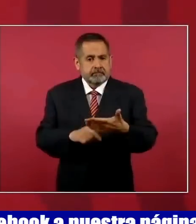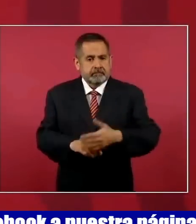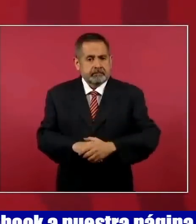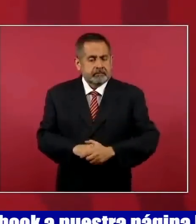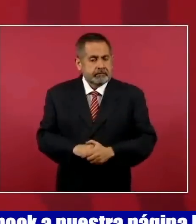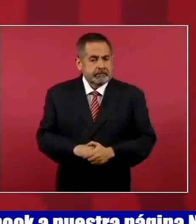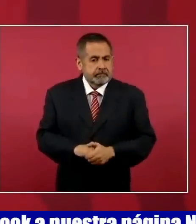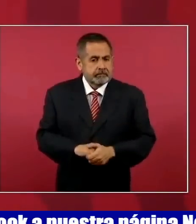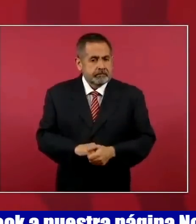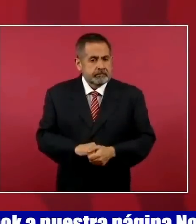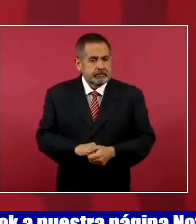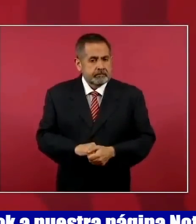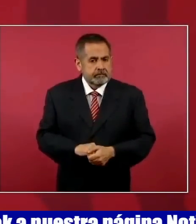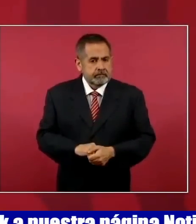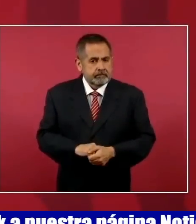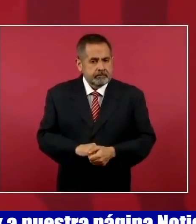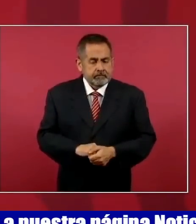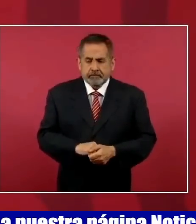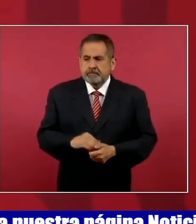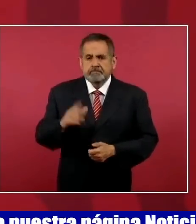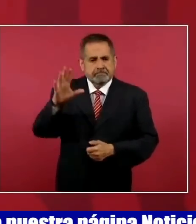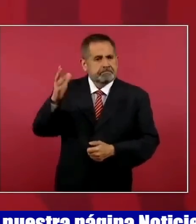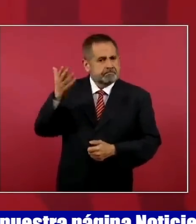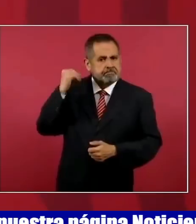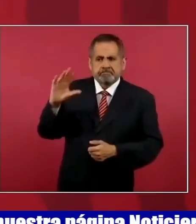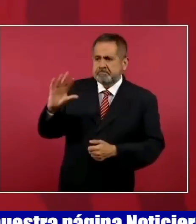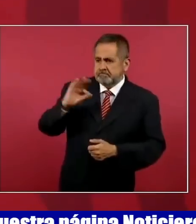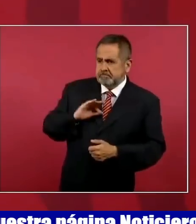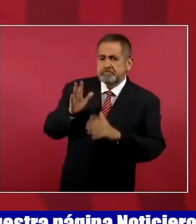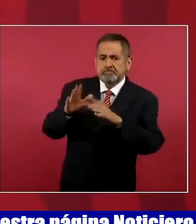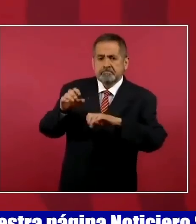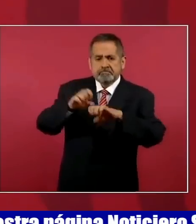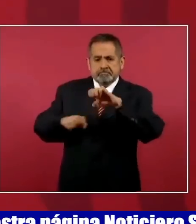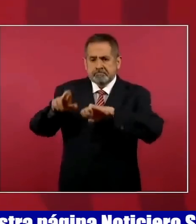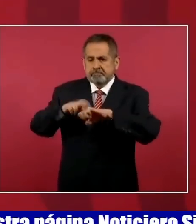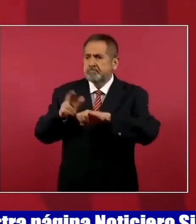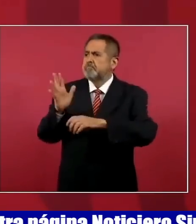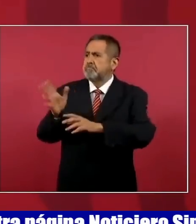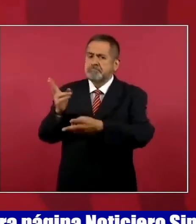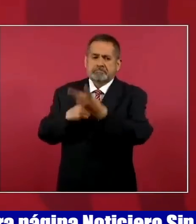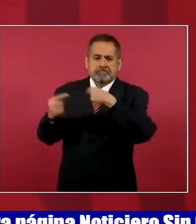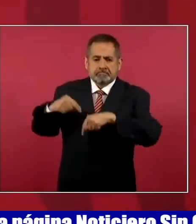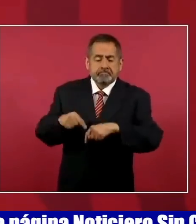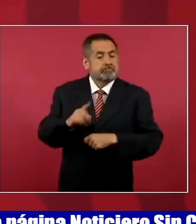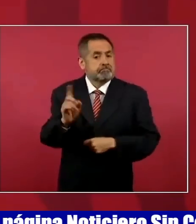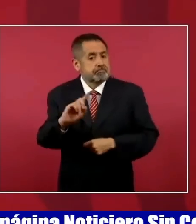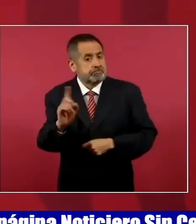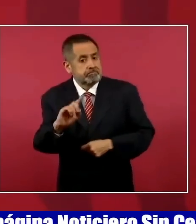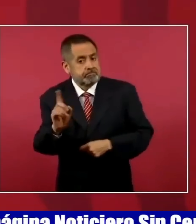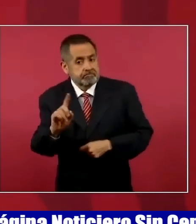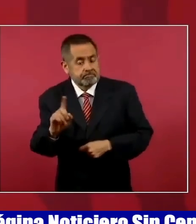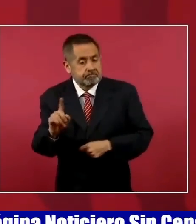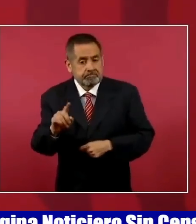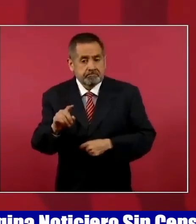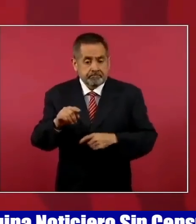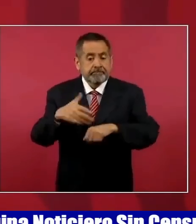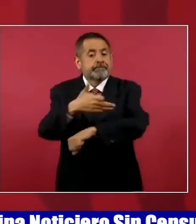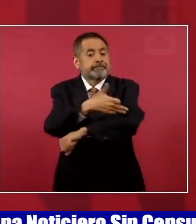nosotros en una injusticia, en el golpe de Estado que le hicieron al profesor Pedro